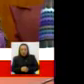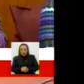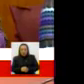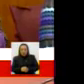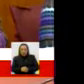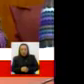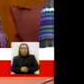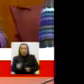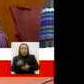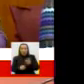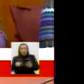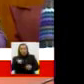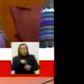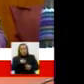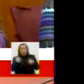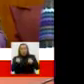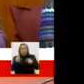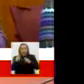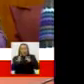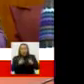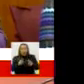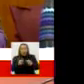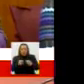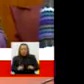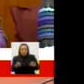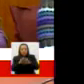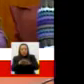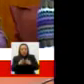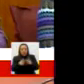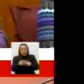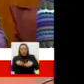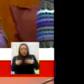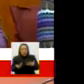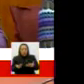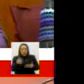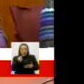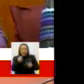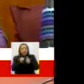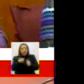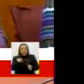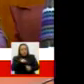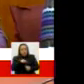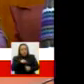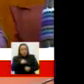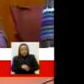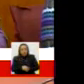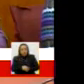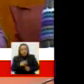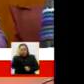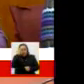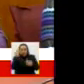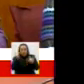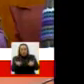nosotros manteníamos una relación pudieran estar con nosotros el día de